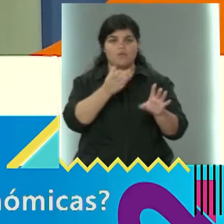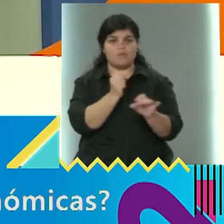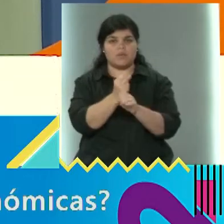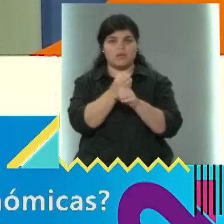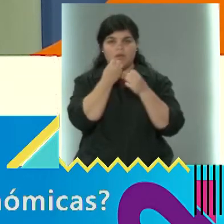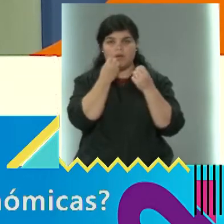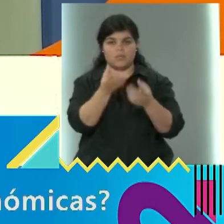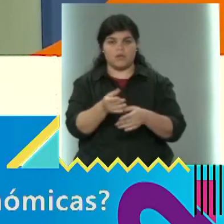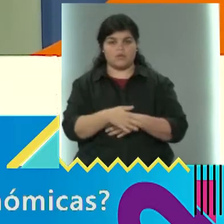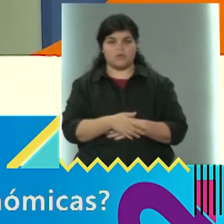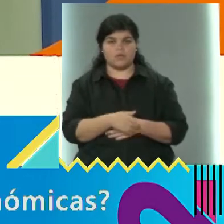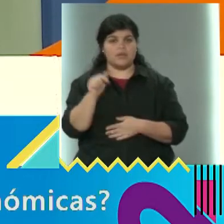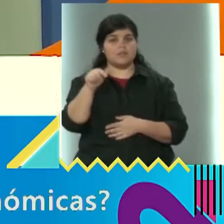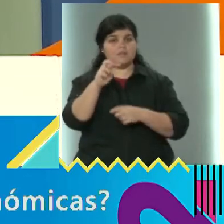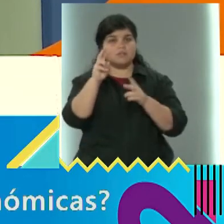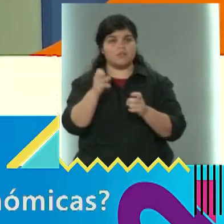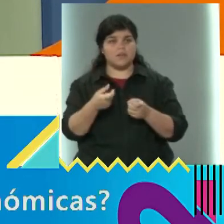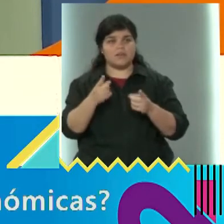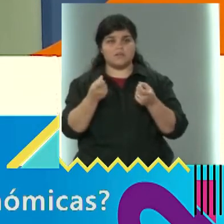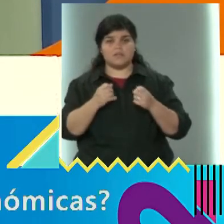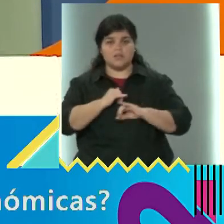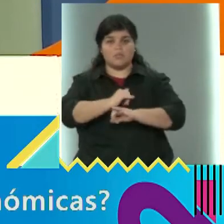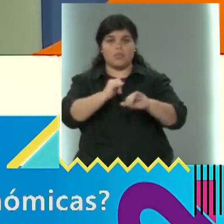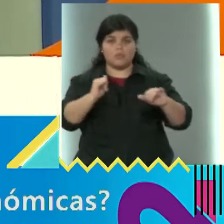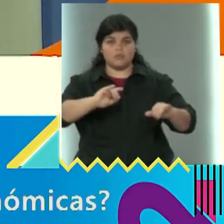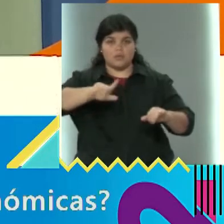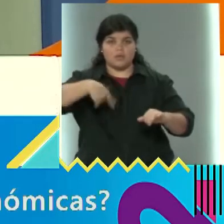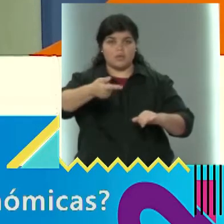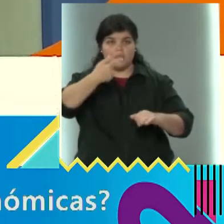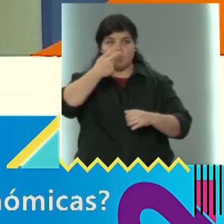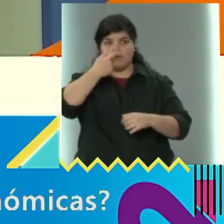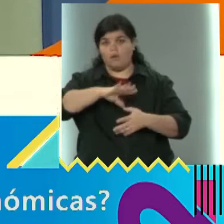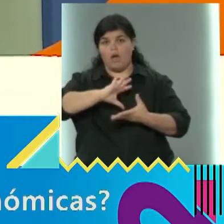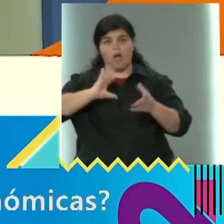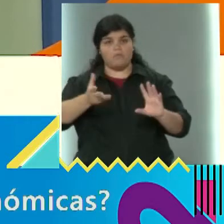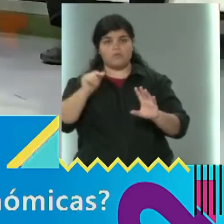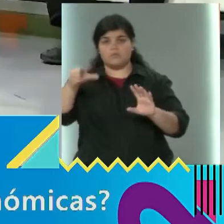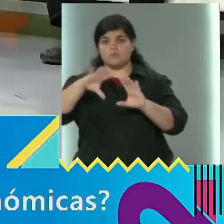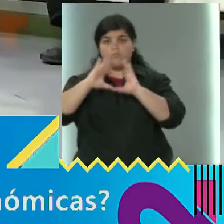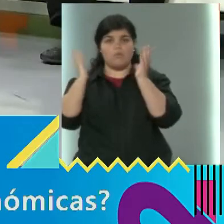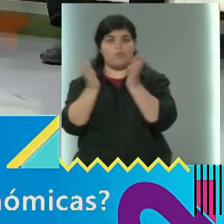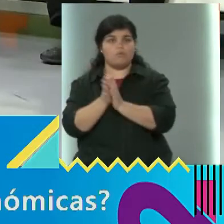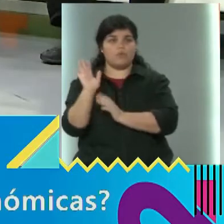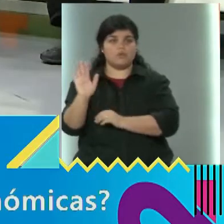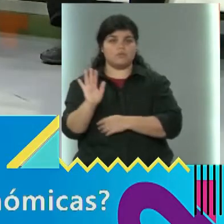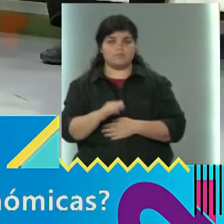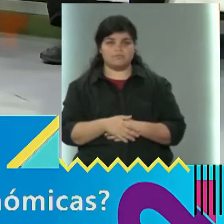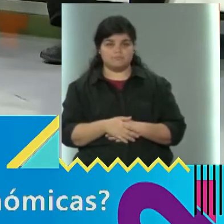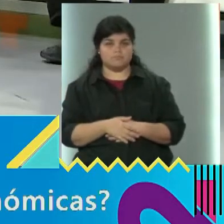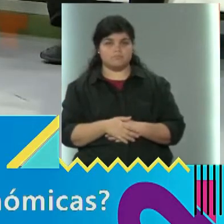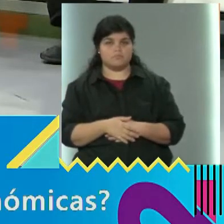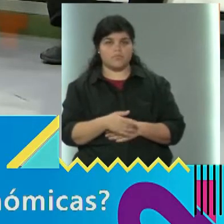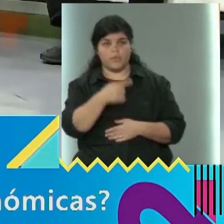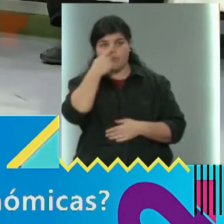que tenemos que desarrollar, que tenemos que publicitar y nos tenemos que acostumbrar. El mundo funciona de esa forma. Su último aporte en relación a lo que